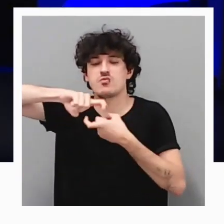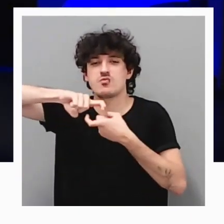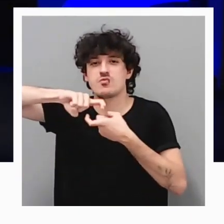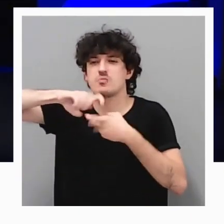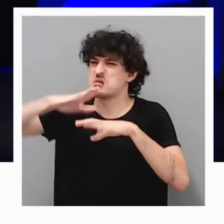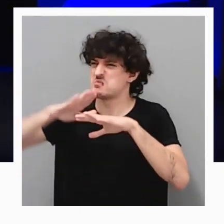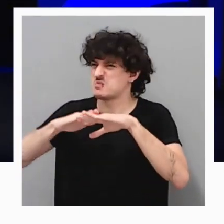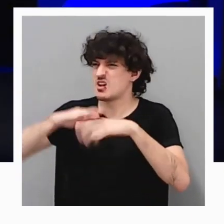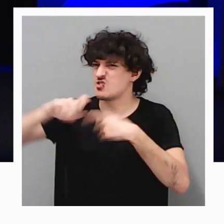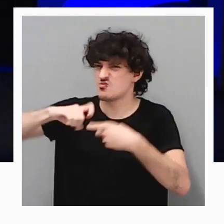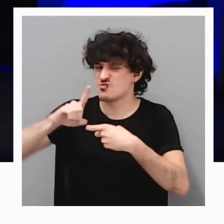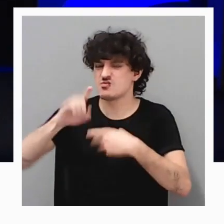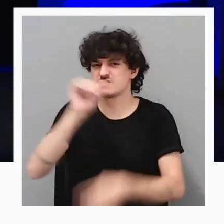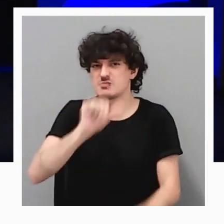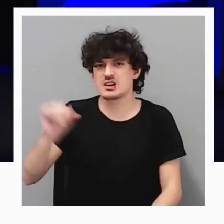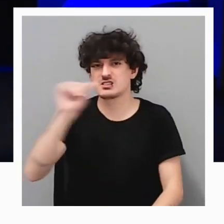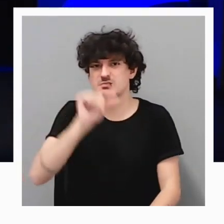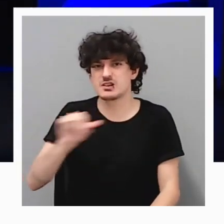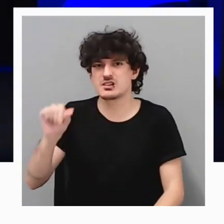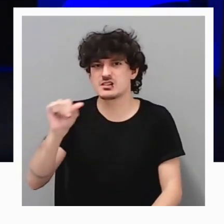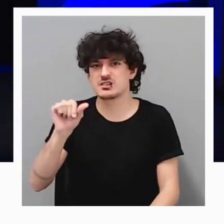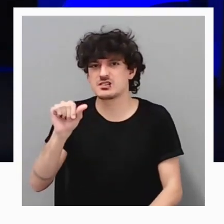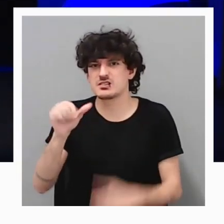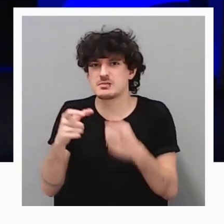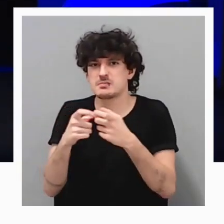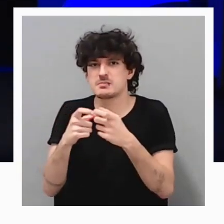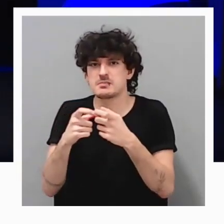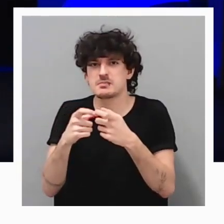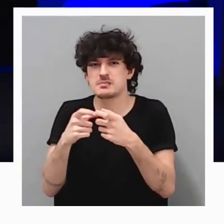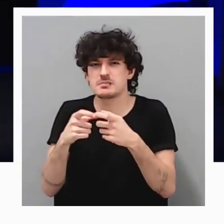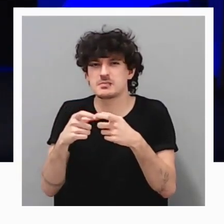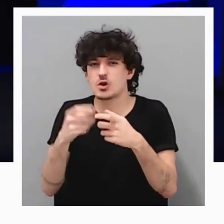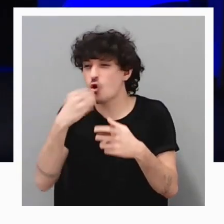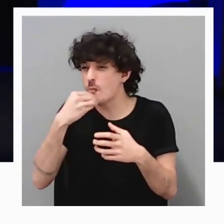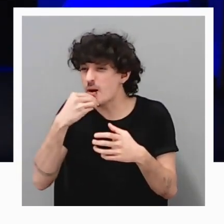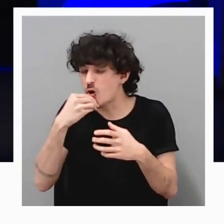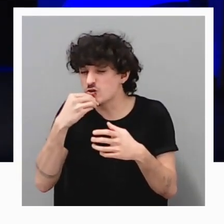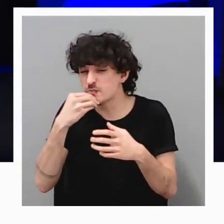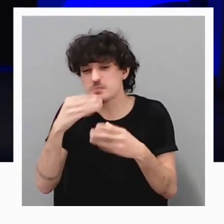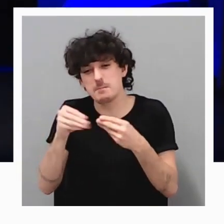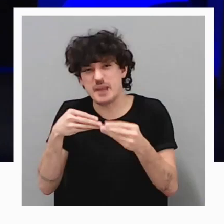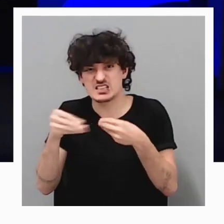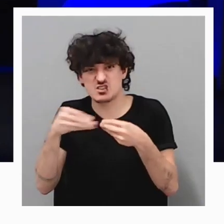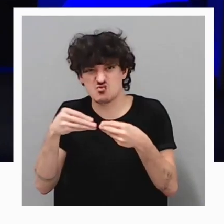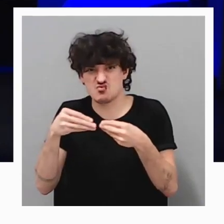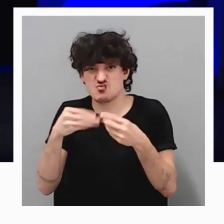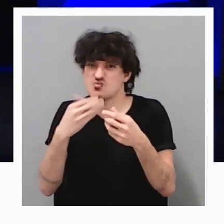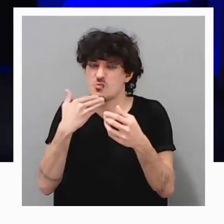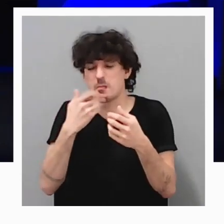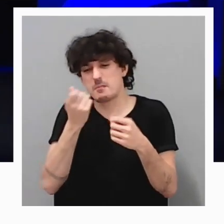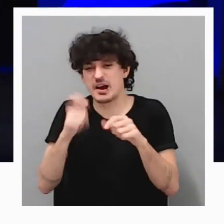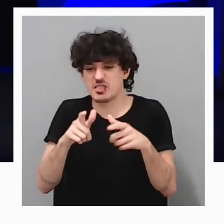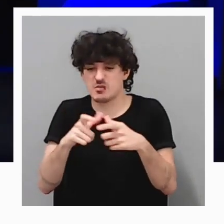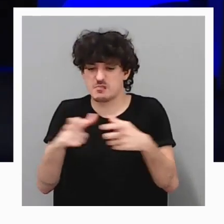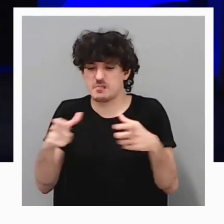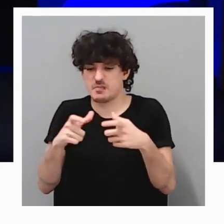semana comemos el equivalente a una tarjeta de crédito en microplásticos. Y es que vamos hacia un futuro donde va a haber más plástico que peces en